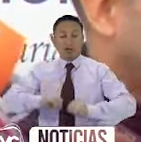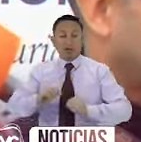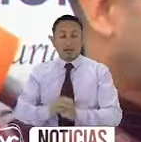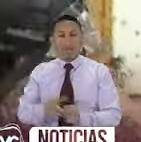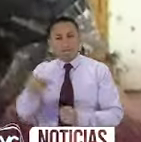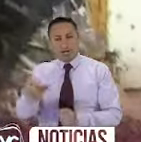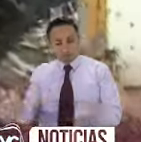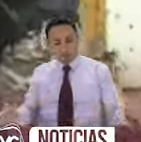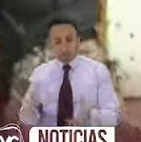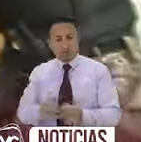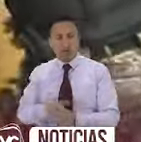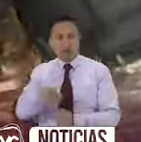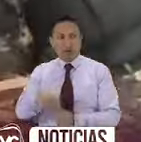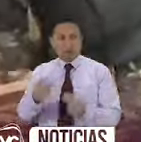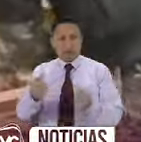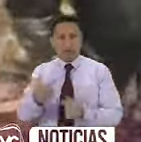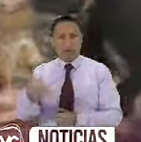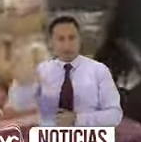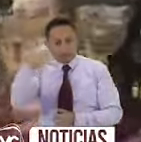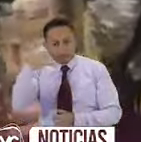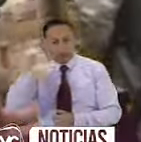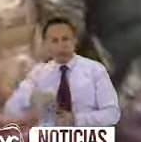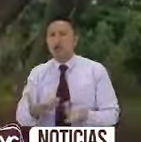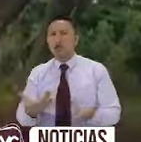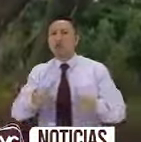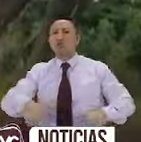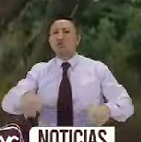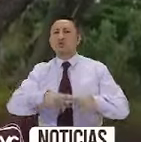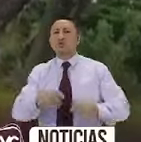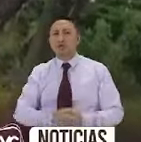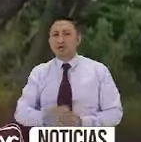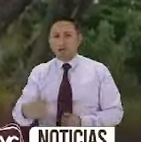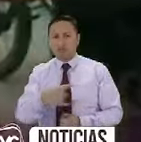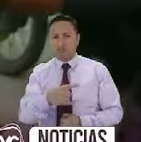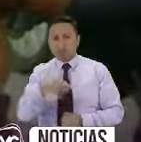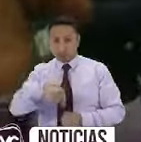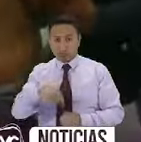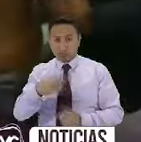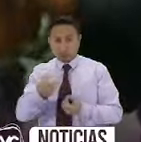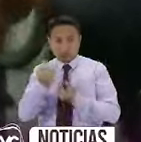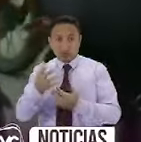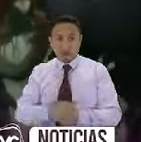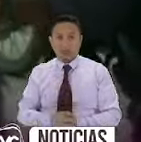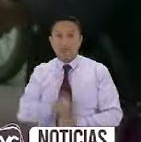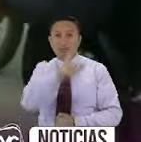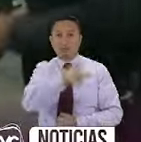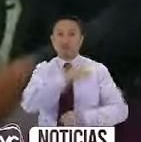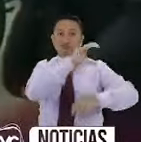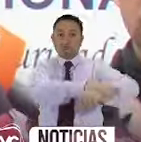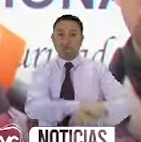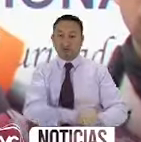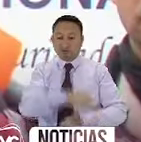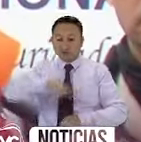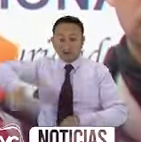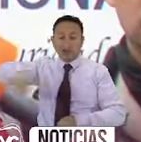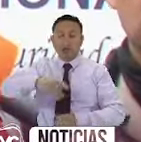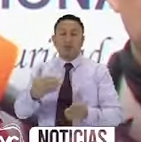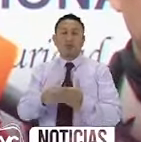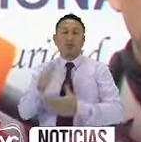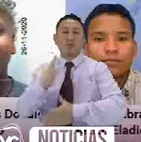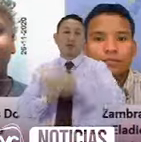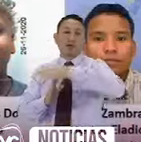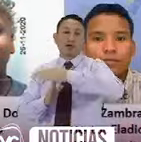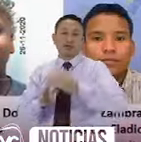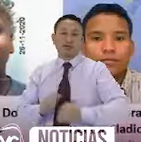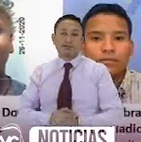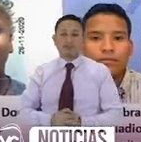ciudadano llame, nos diga dónde están, que nos brinde esa información para sacar de las calles y devolver la paz y tranquilidad a este cantón. Estos son